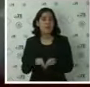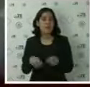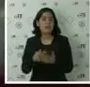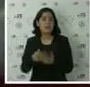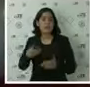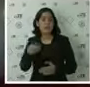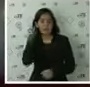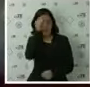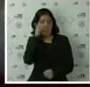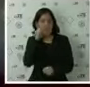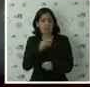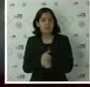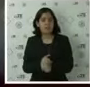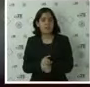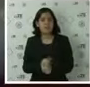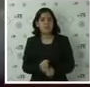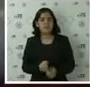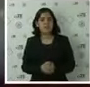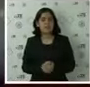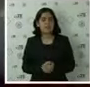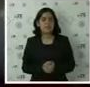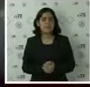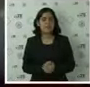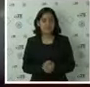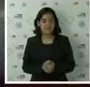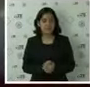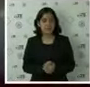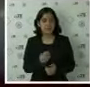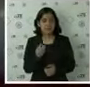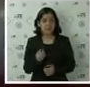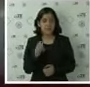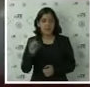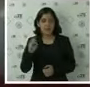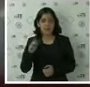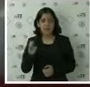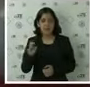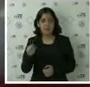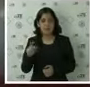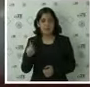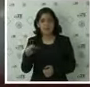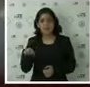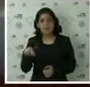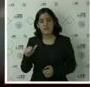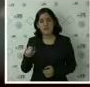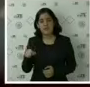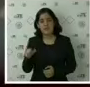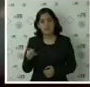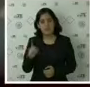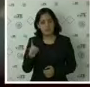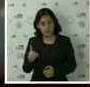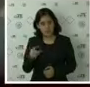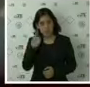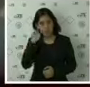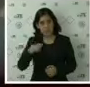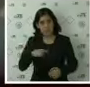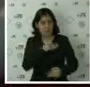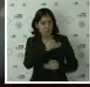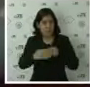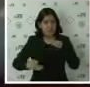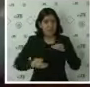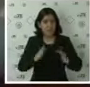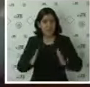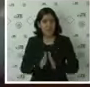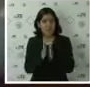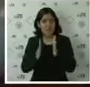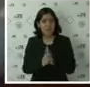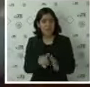esa corresponsabilidad es la que nos hace mirarnos y participar de manera conjunta y entonces actuar